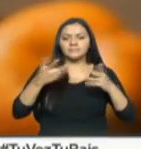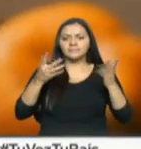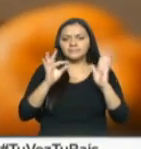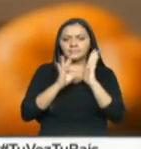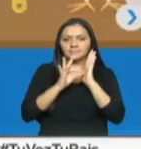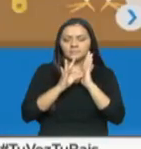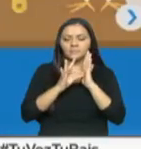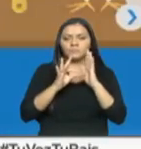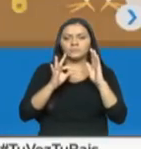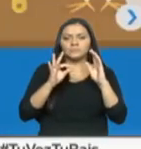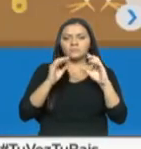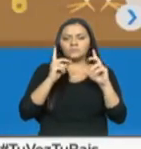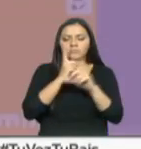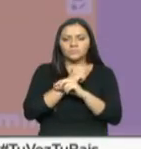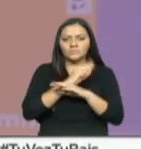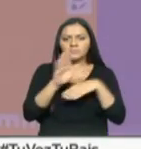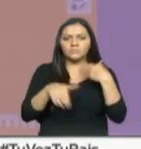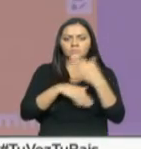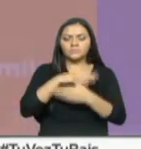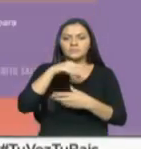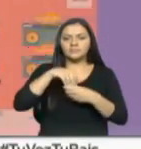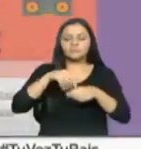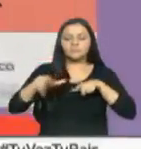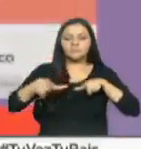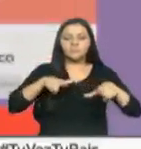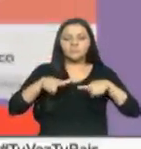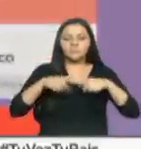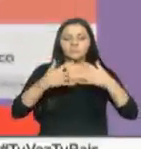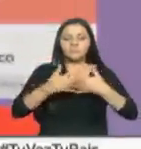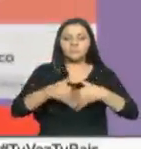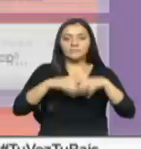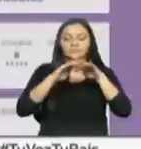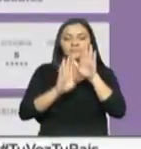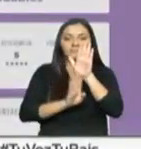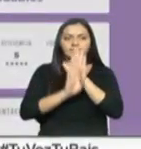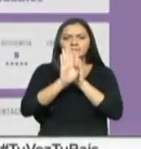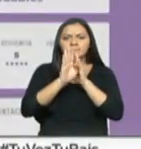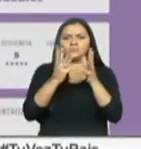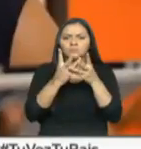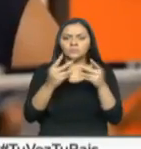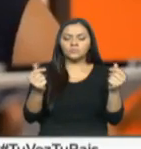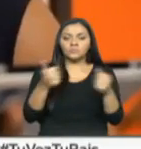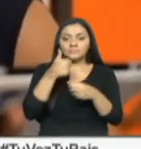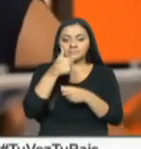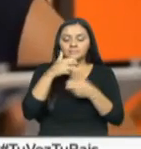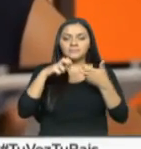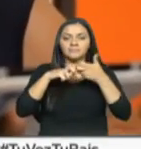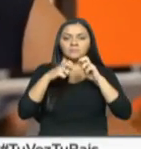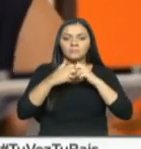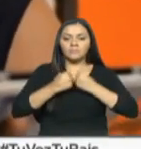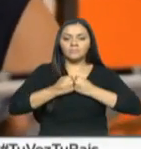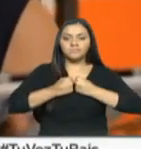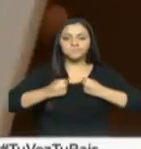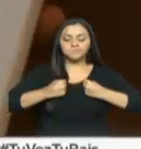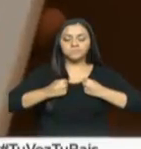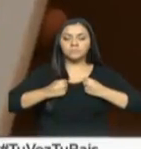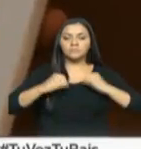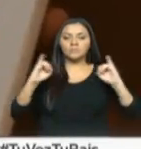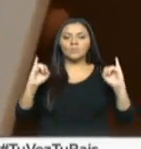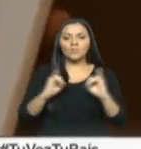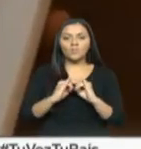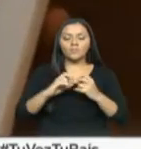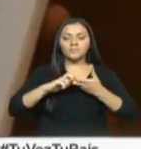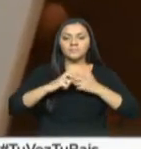e intervenciones en territorio, impulsando también soluciones prácticas para los problemas de sobrepeso y desnutrición en